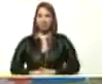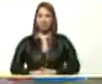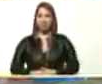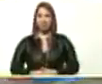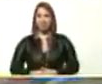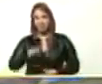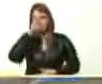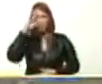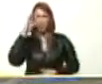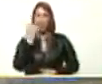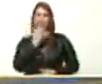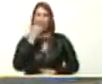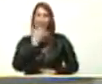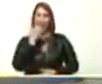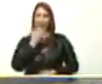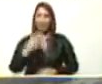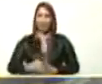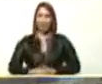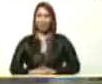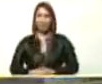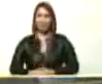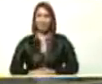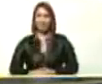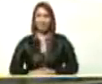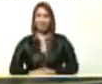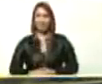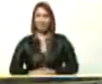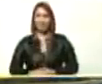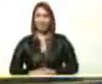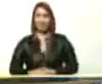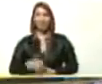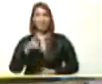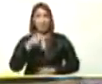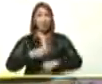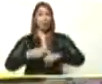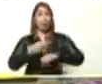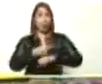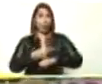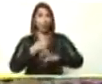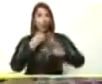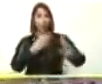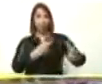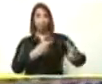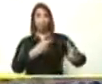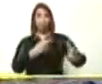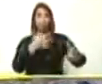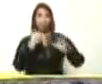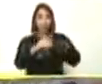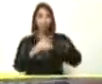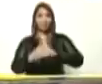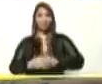Diosdado se ríe a ti también te dura horas ¿verdad Diosdado? manda mensajes